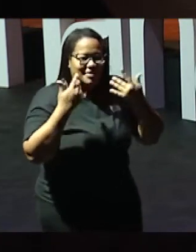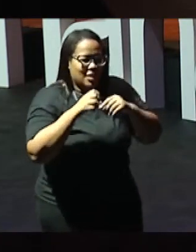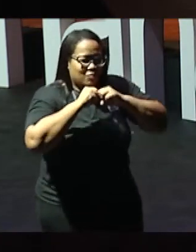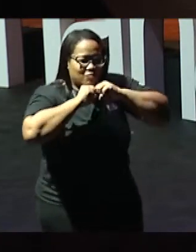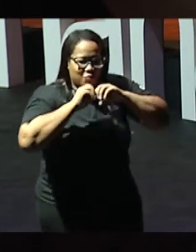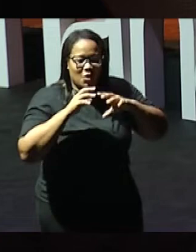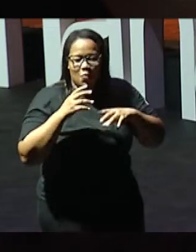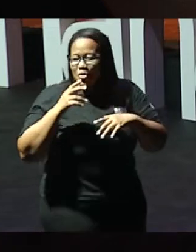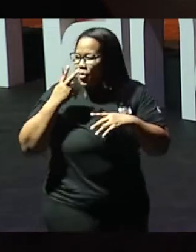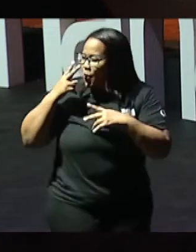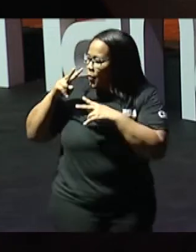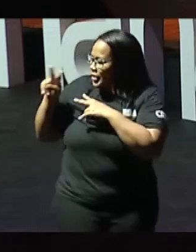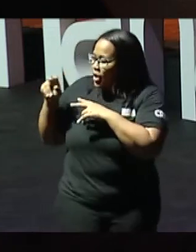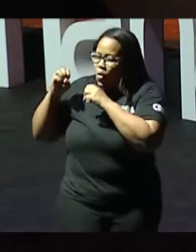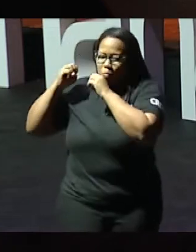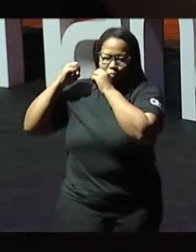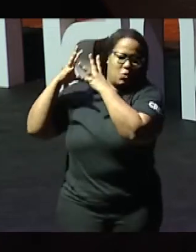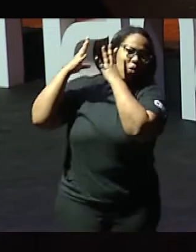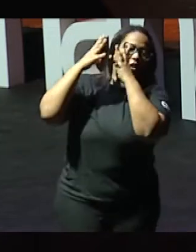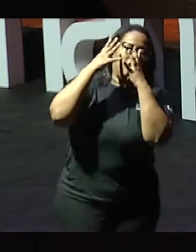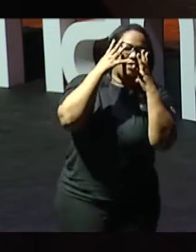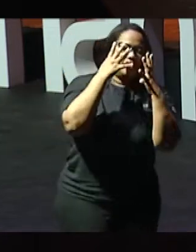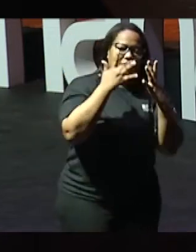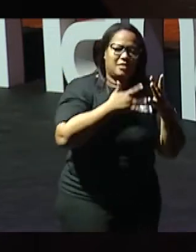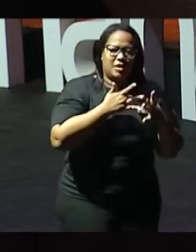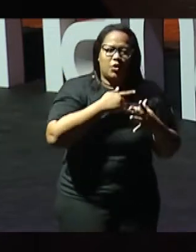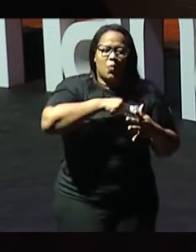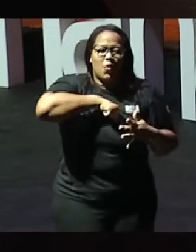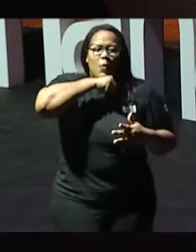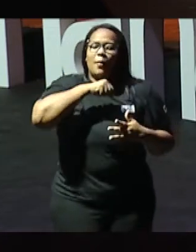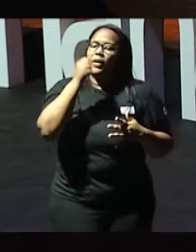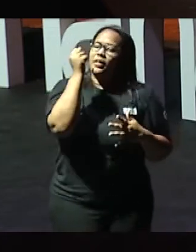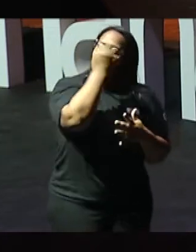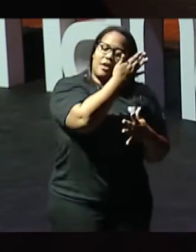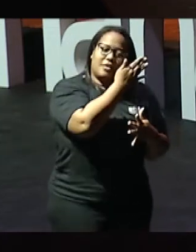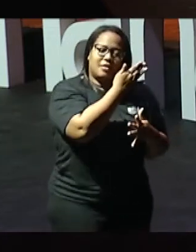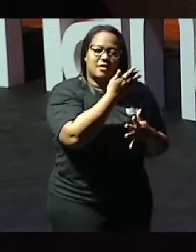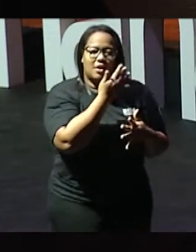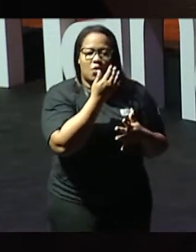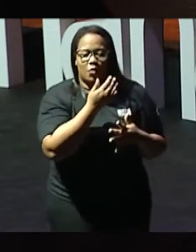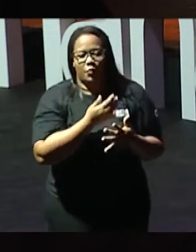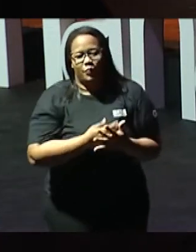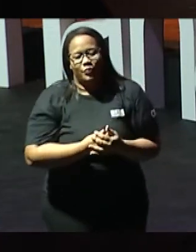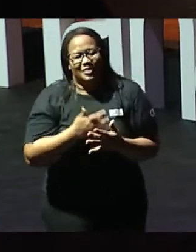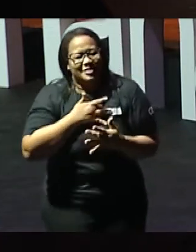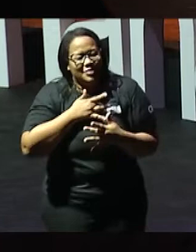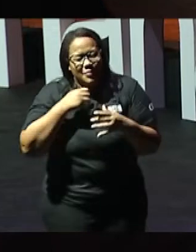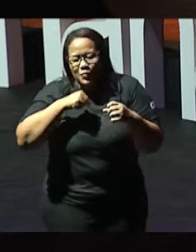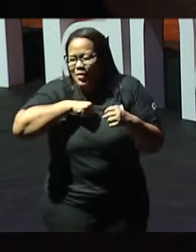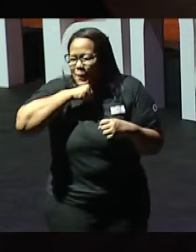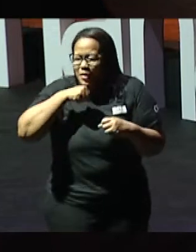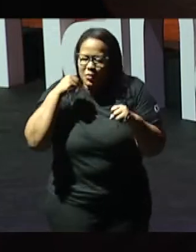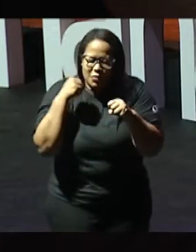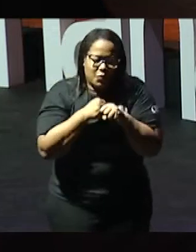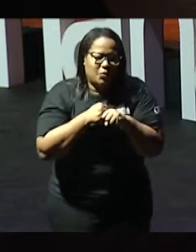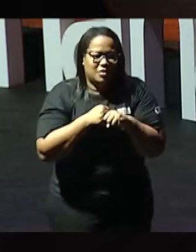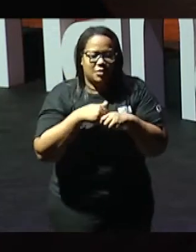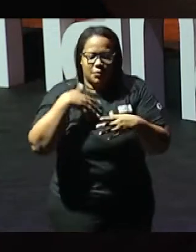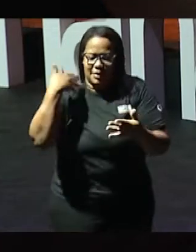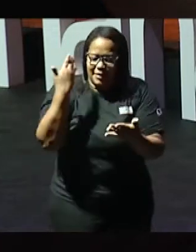uno y siento como que me dan una piedra en uno siente una piedra durísimo y caigo ahí